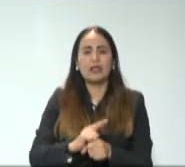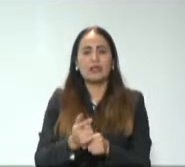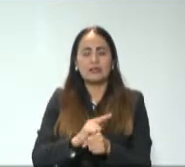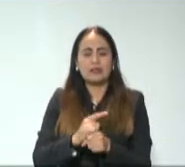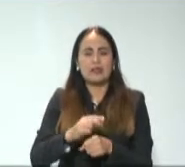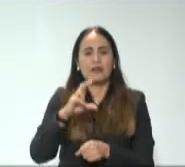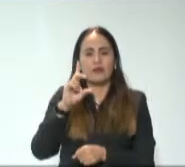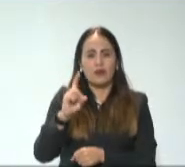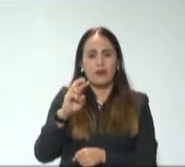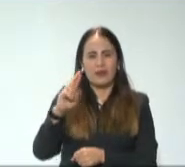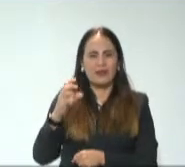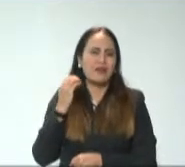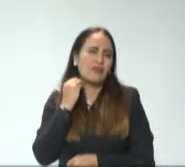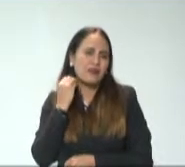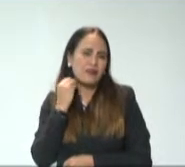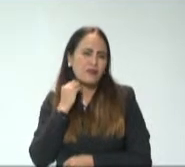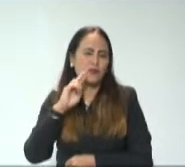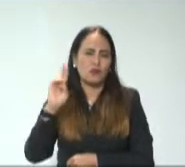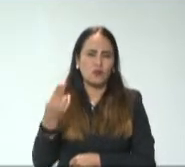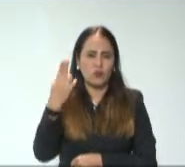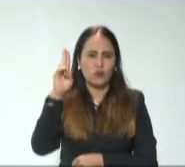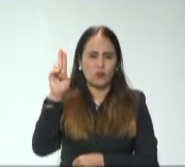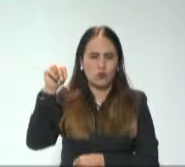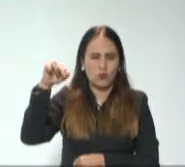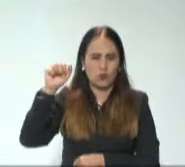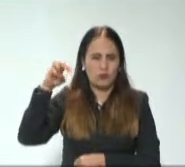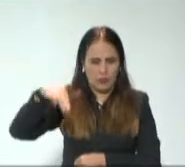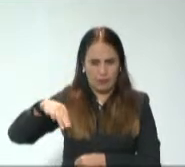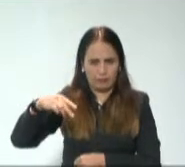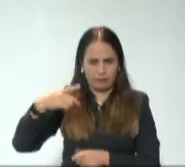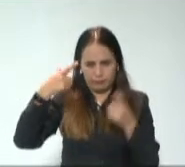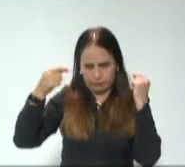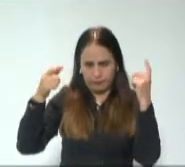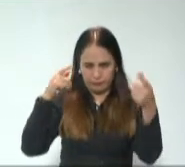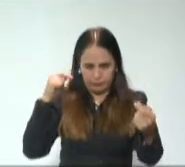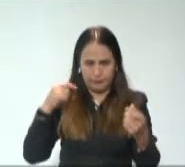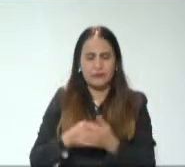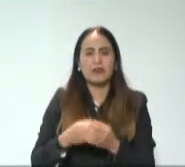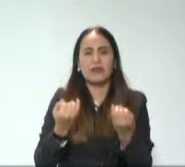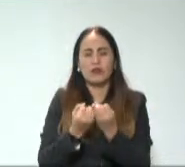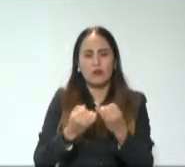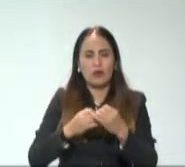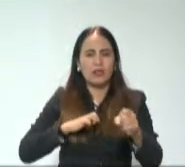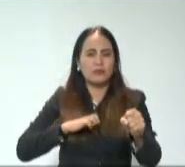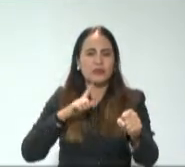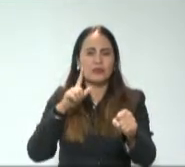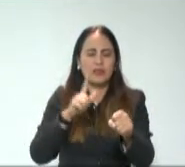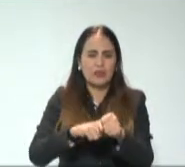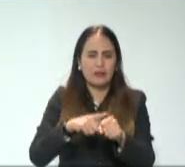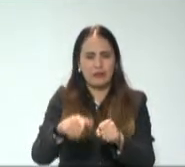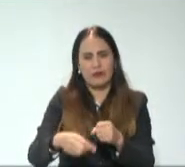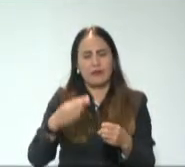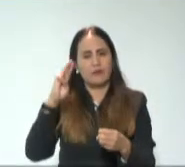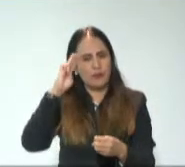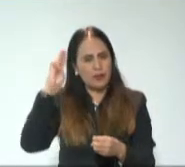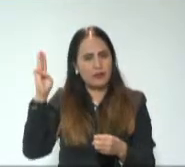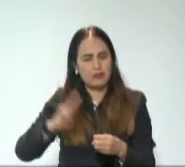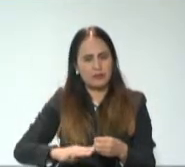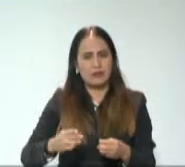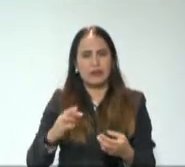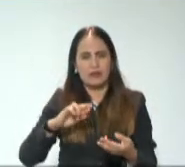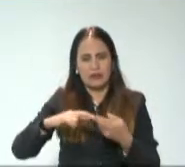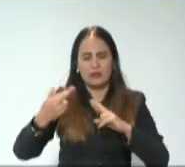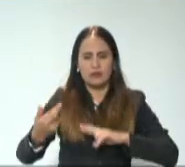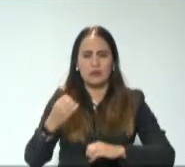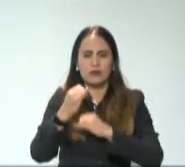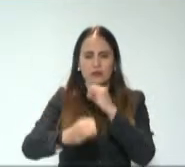y doctor en derecho por la UNAM cuenta además con especialidad en finanzas públicas maestría en relaciones internacionales por